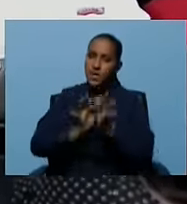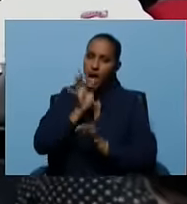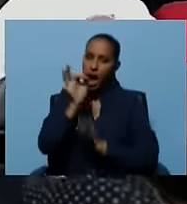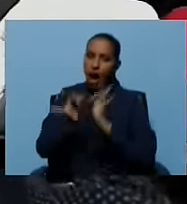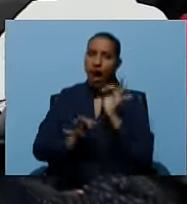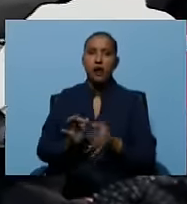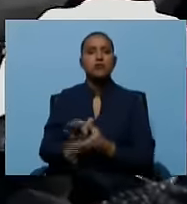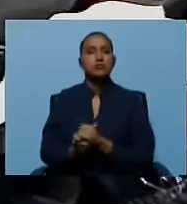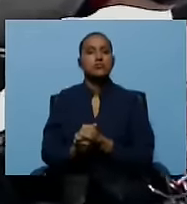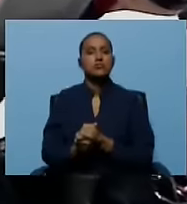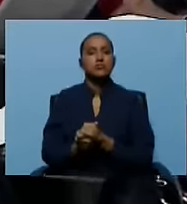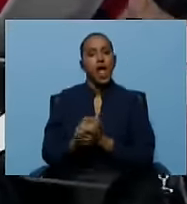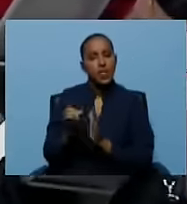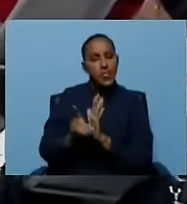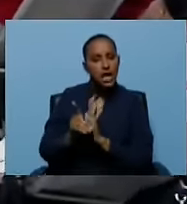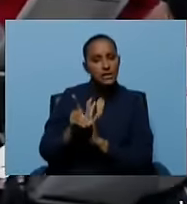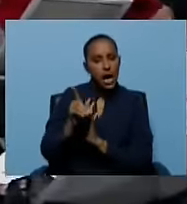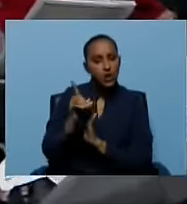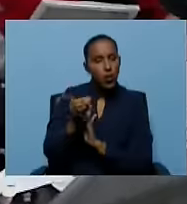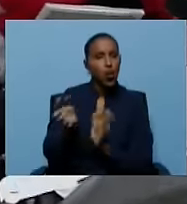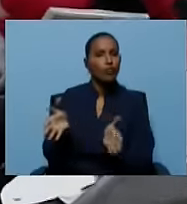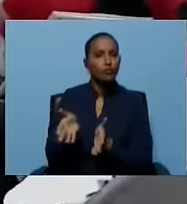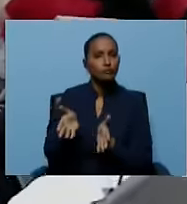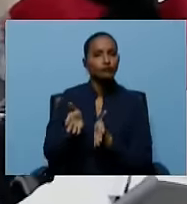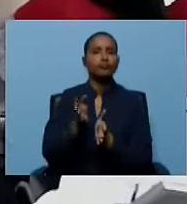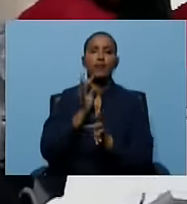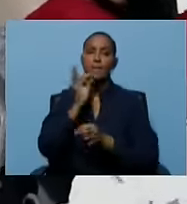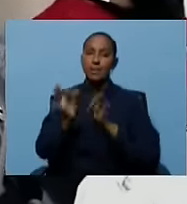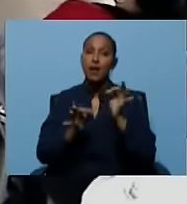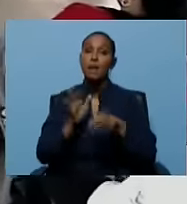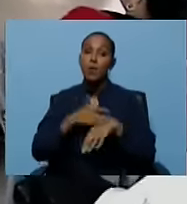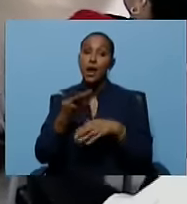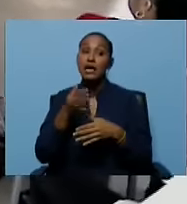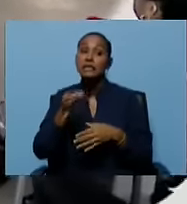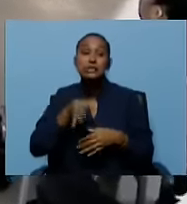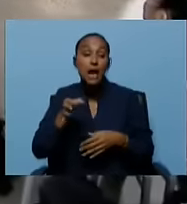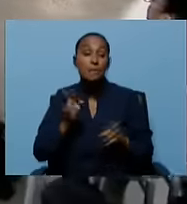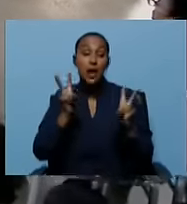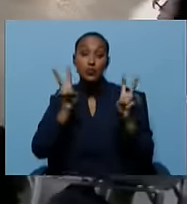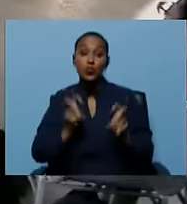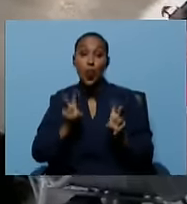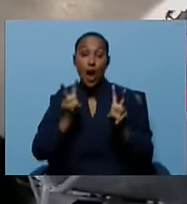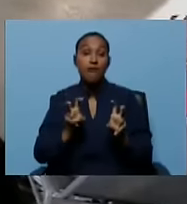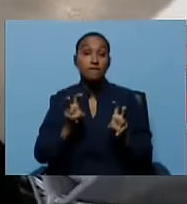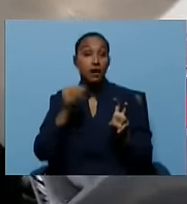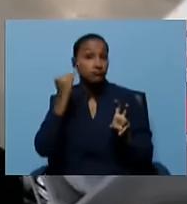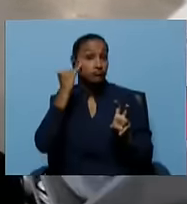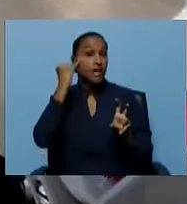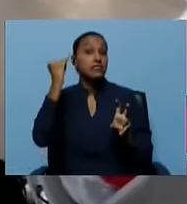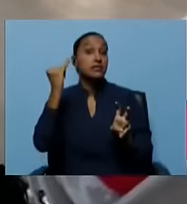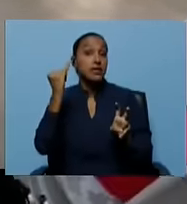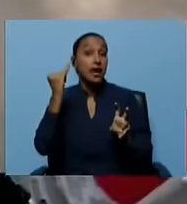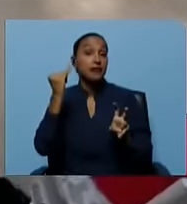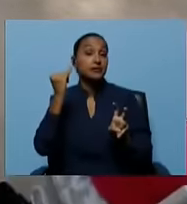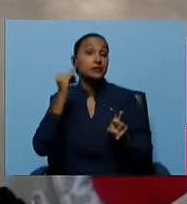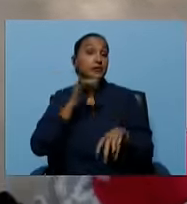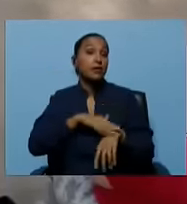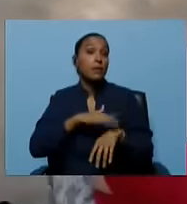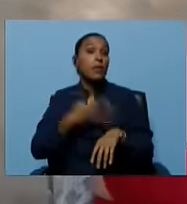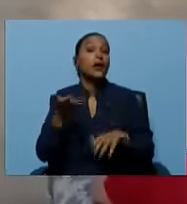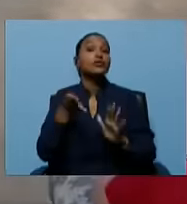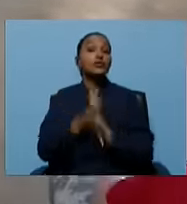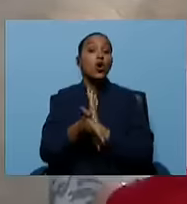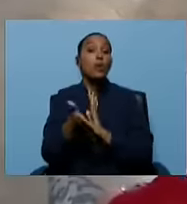para su desarrollo. Siempre si es nueva, siempre si trata de romper con la vieja